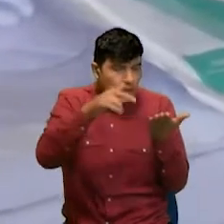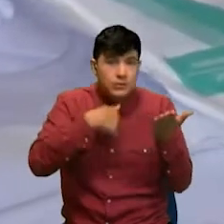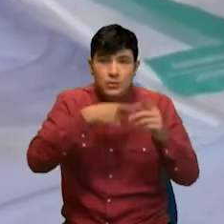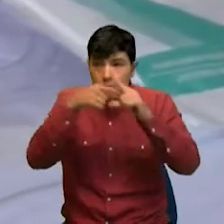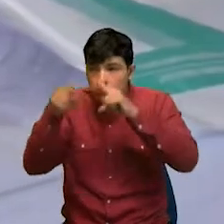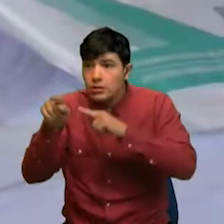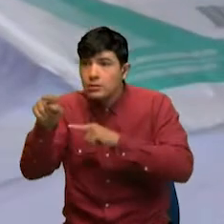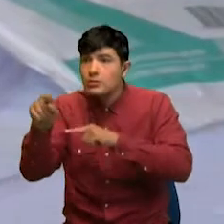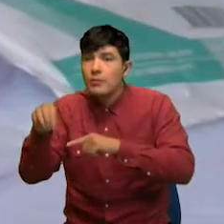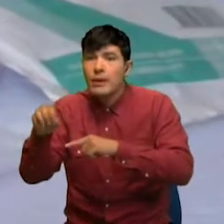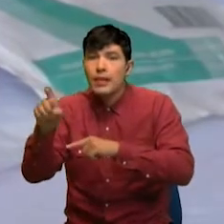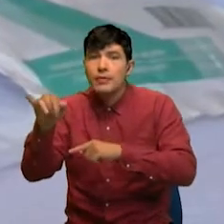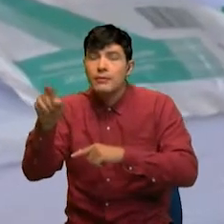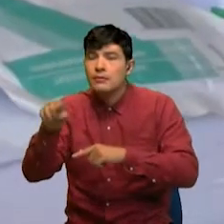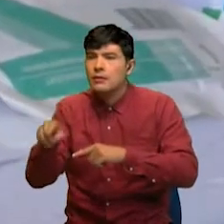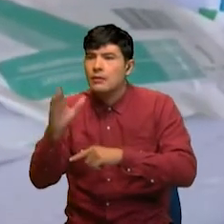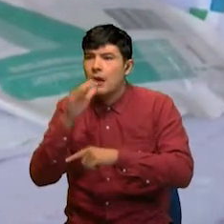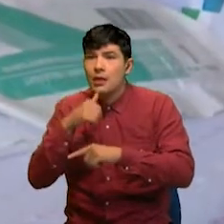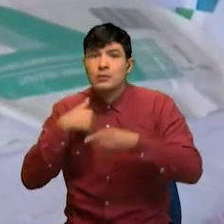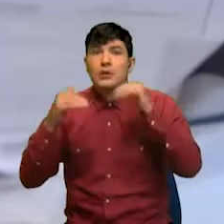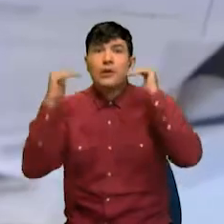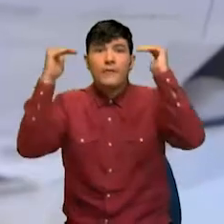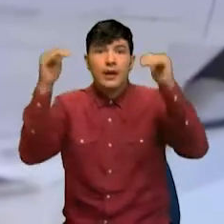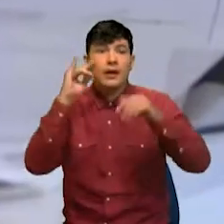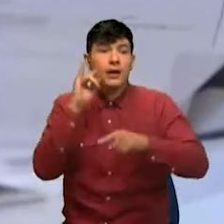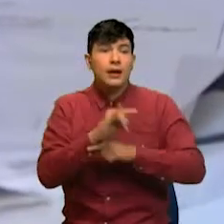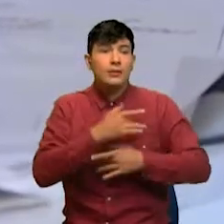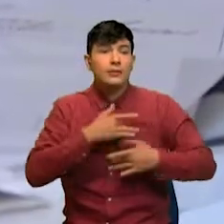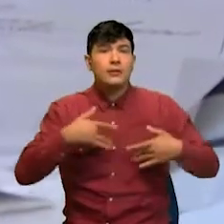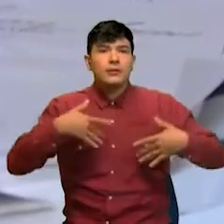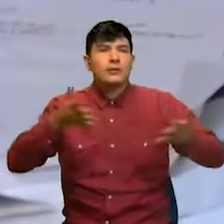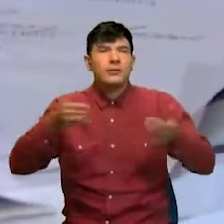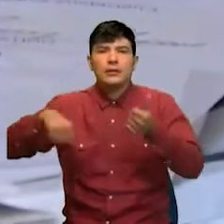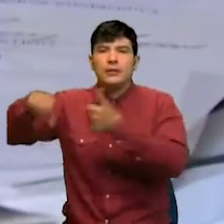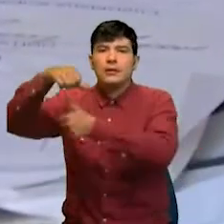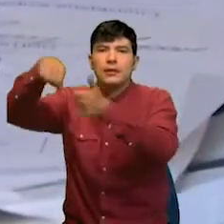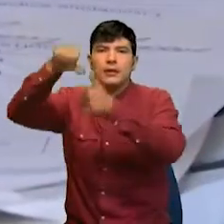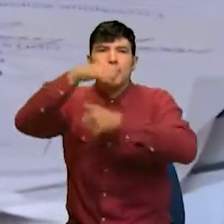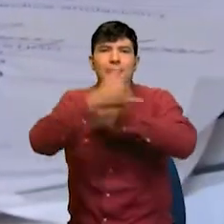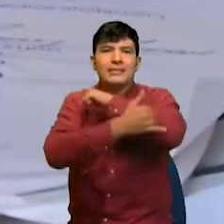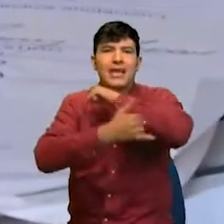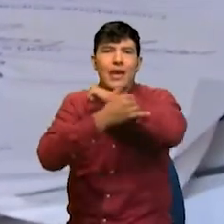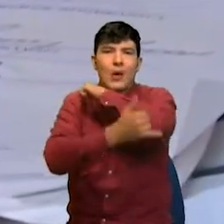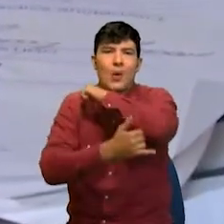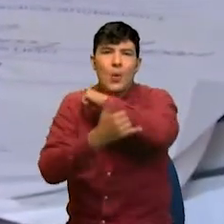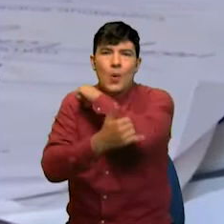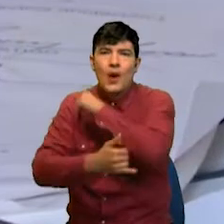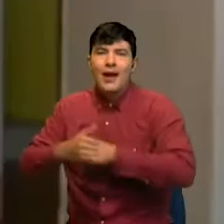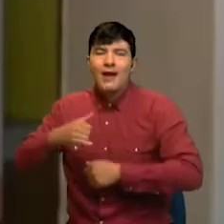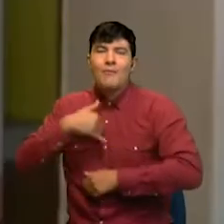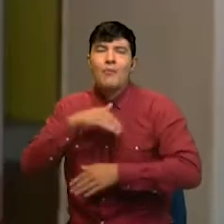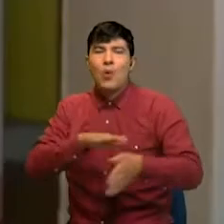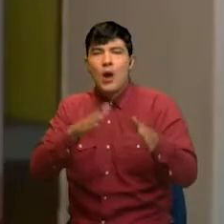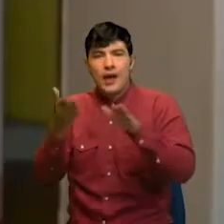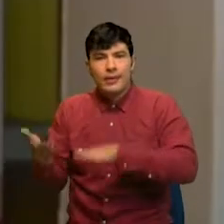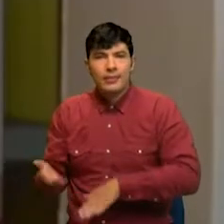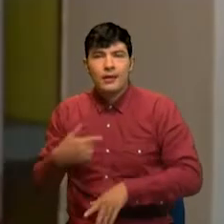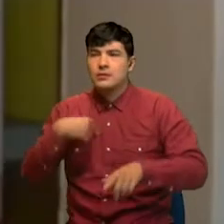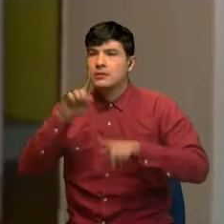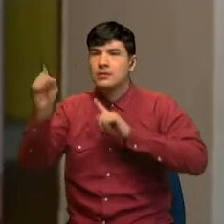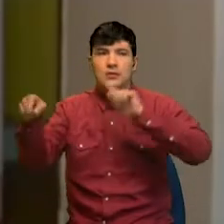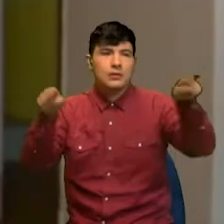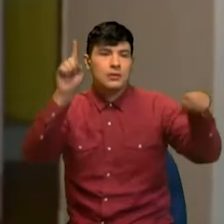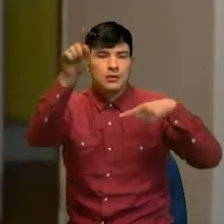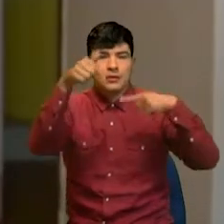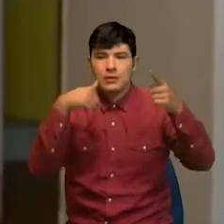y fui a la superintendencia y no. Que me tienen en el paseo a la muerte y así es. Para allá y para acá y me mandan de un lado para otro y donde no hay